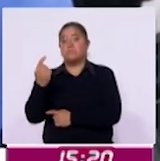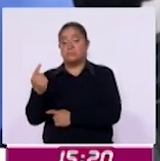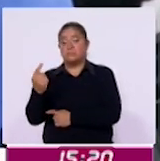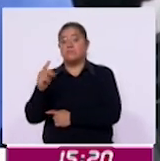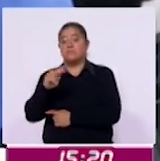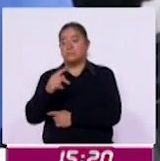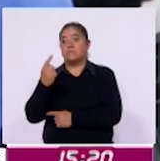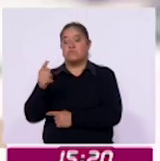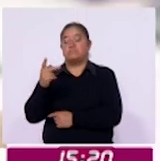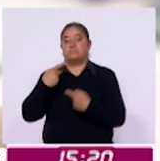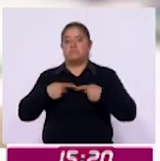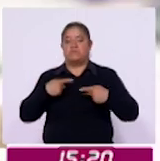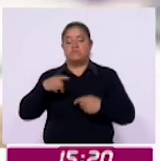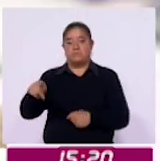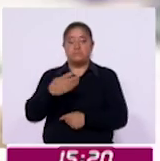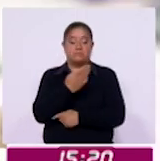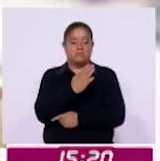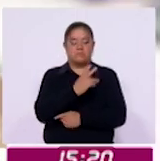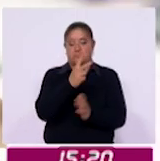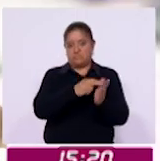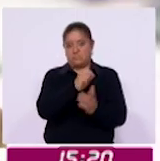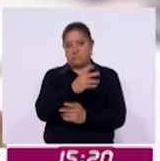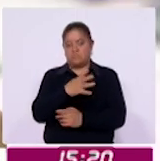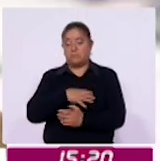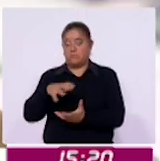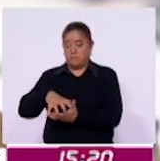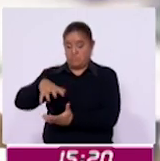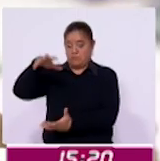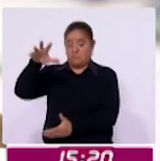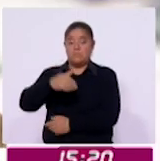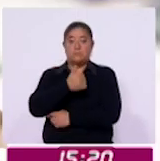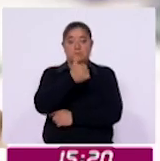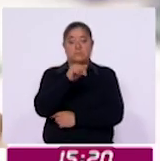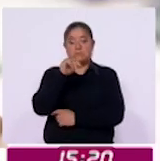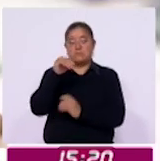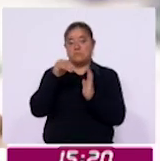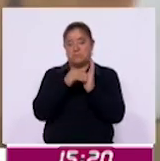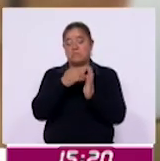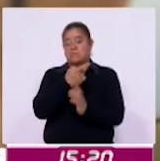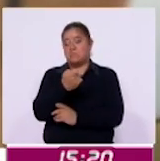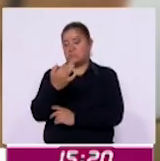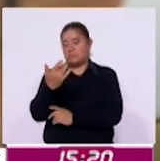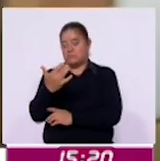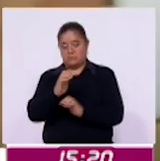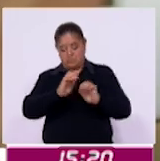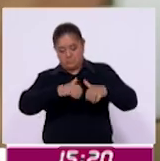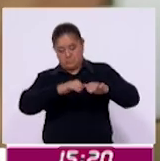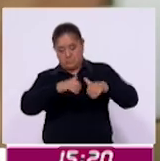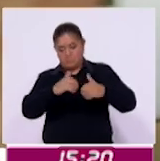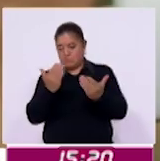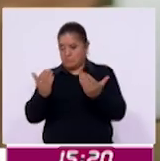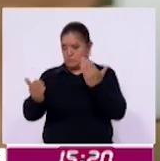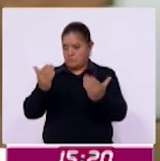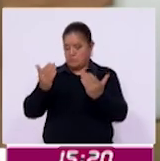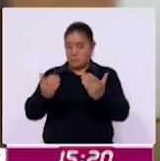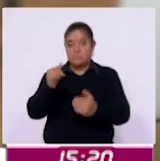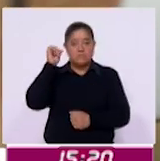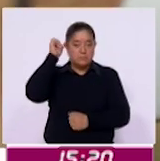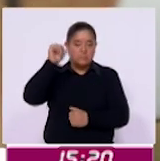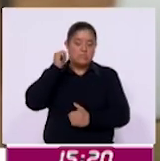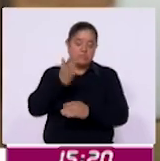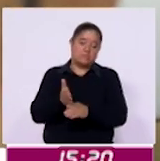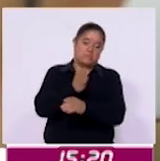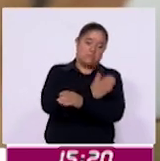en mayo de 2024, lo que representó un aumento de solo 6.150 empleos con respecto a abril pasado, siendo